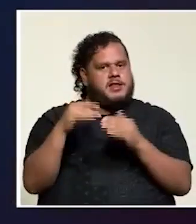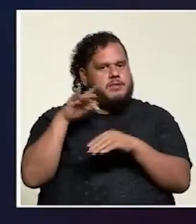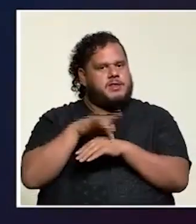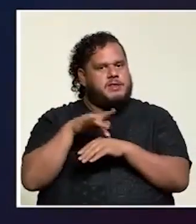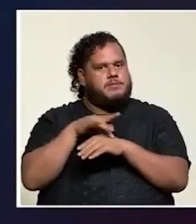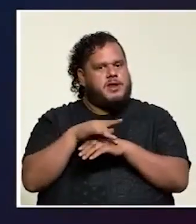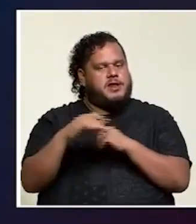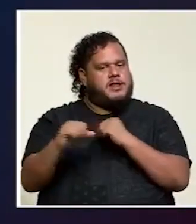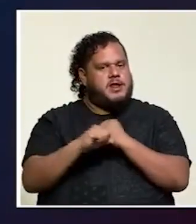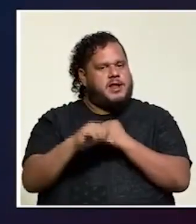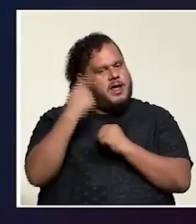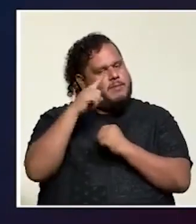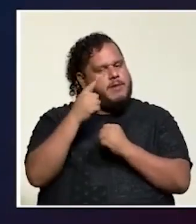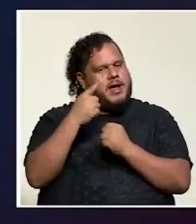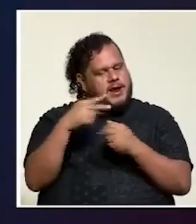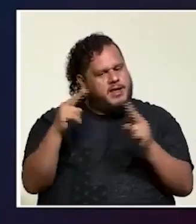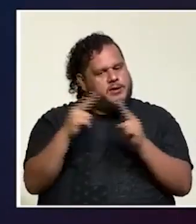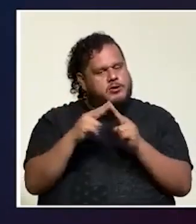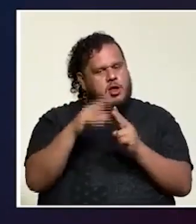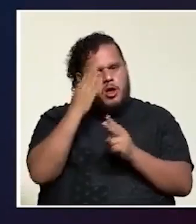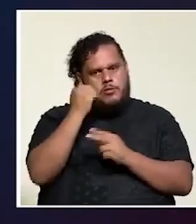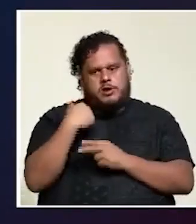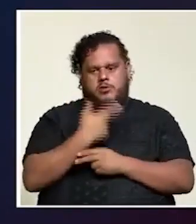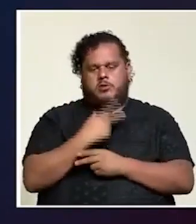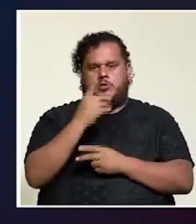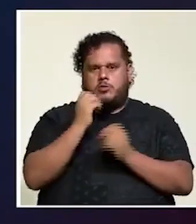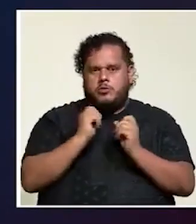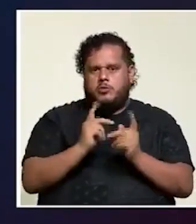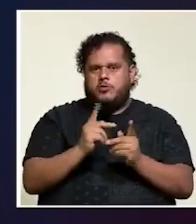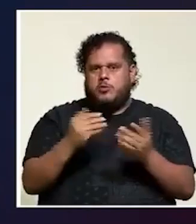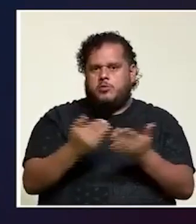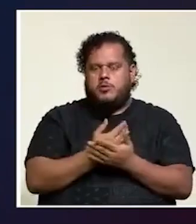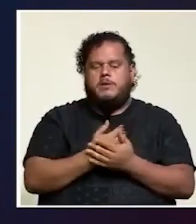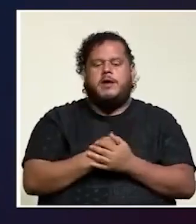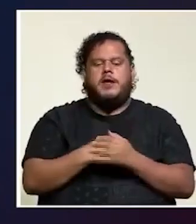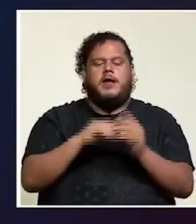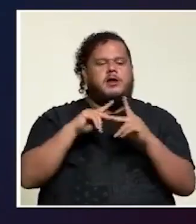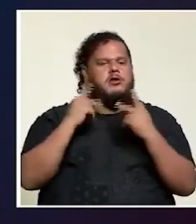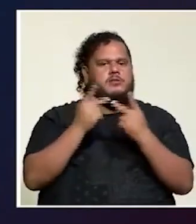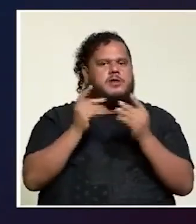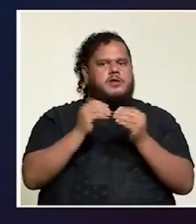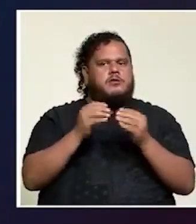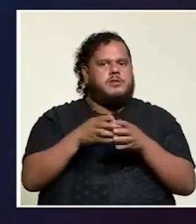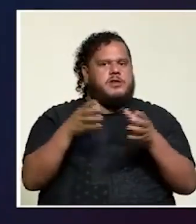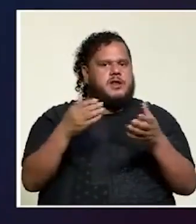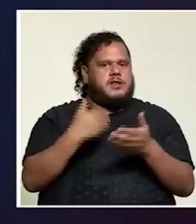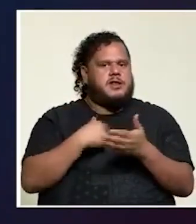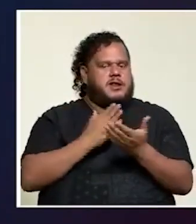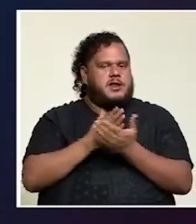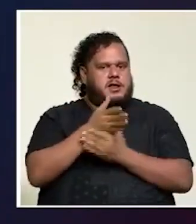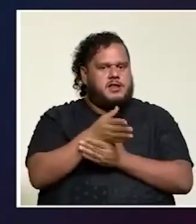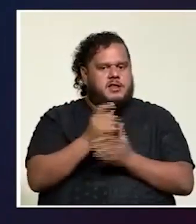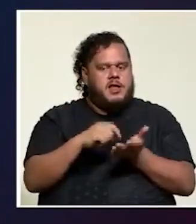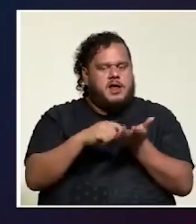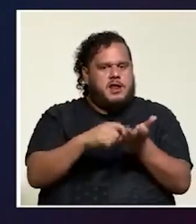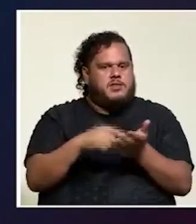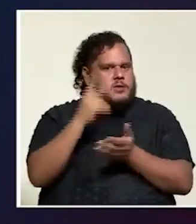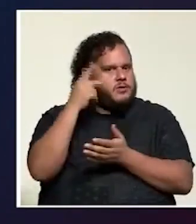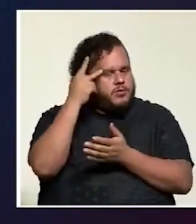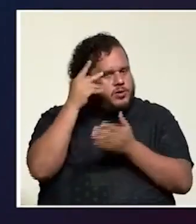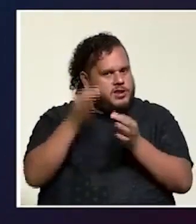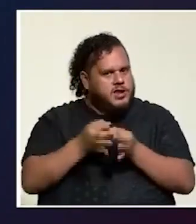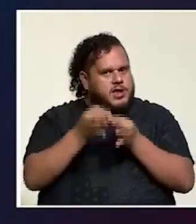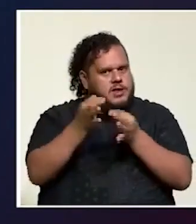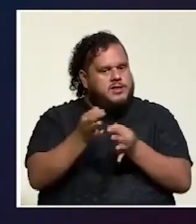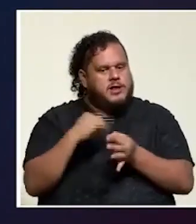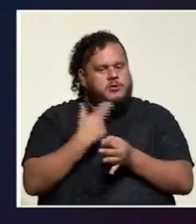de la campaña para darnos a conocer, porque somos una opción nueva. Los partidos más grandes que tienen acceso a la deuda política adelantada, a